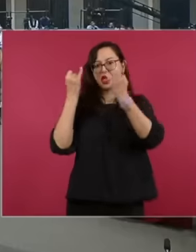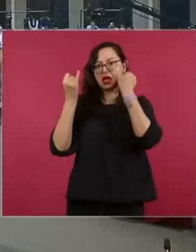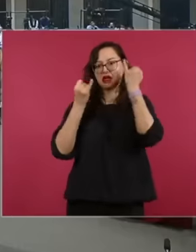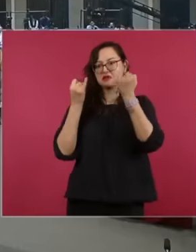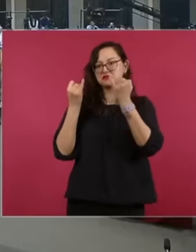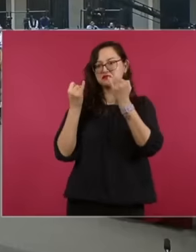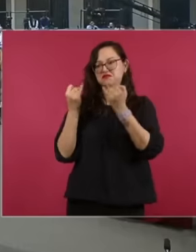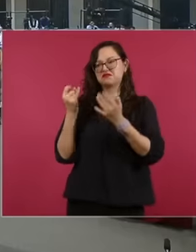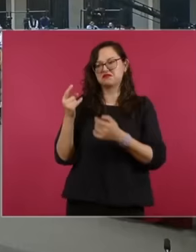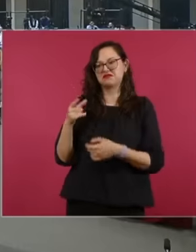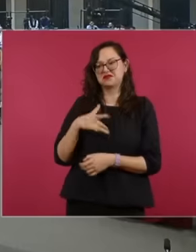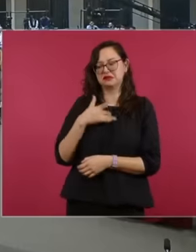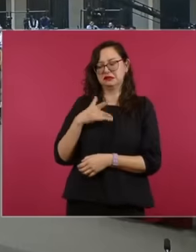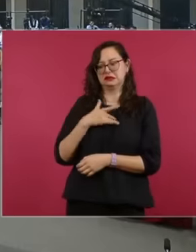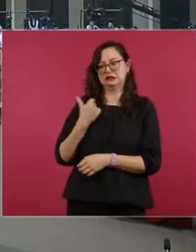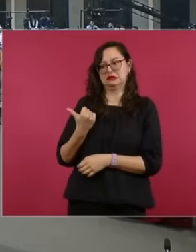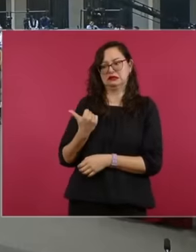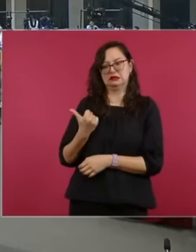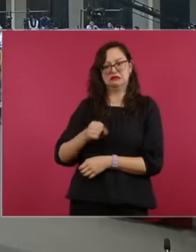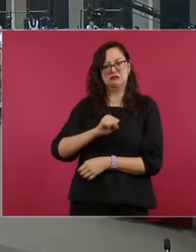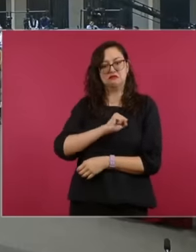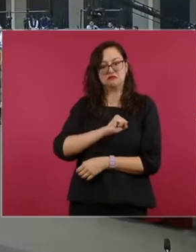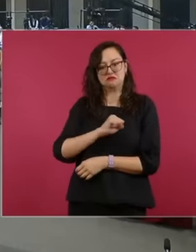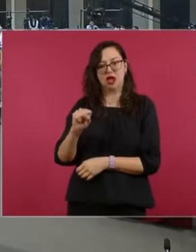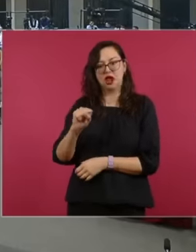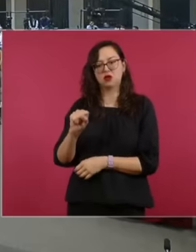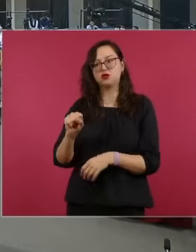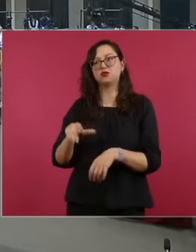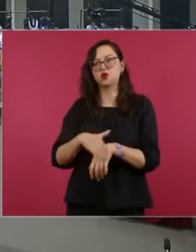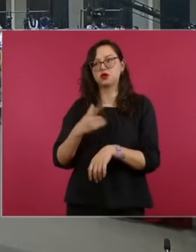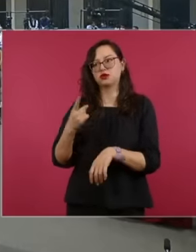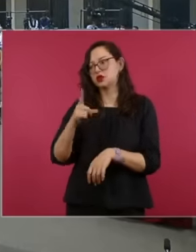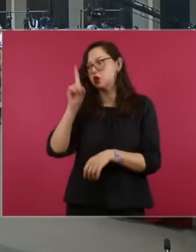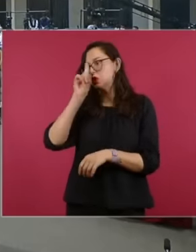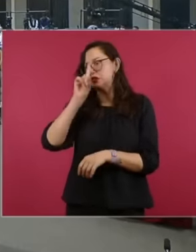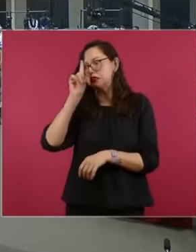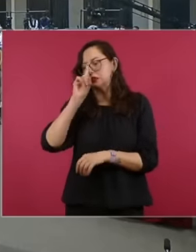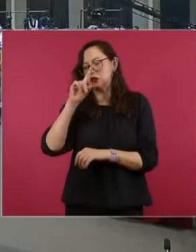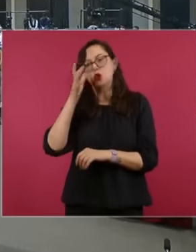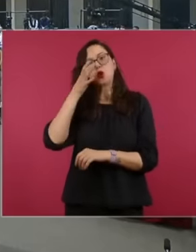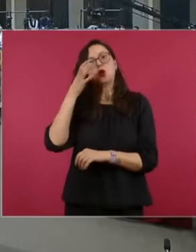al príncipe. Sí, pero era un